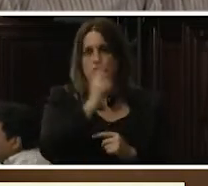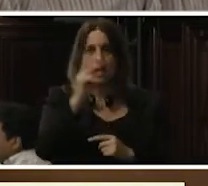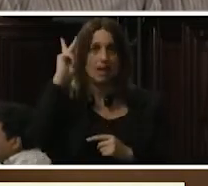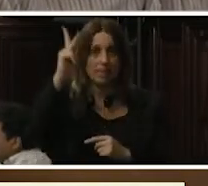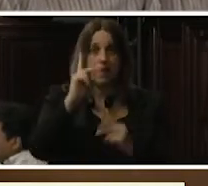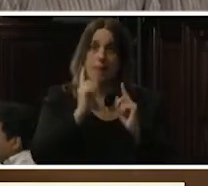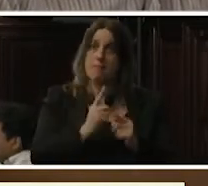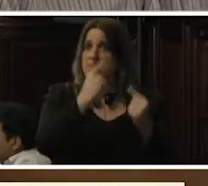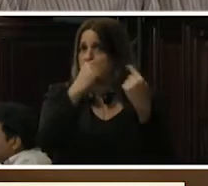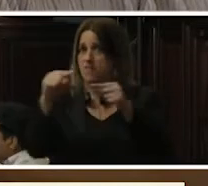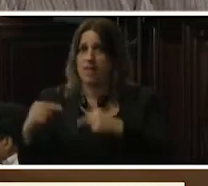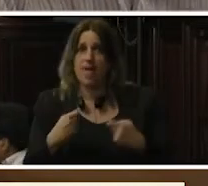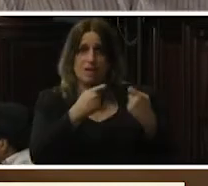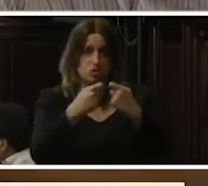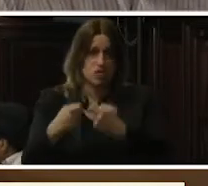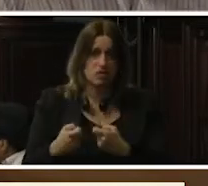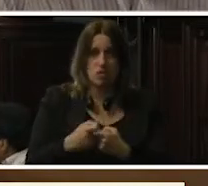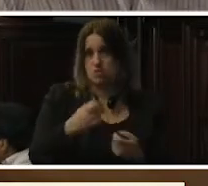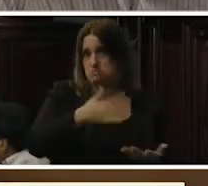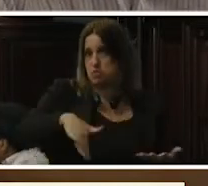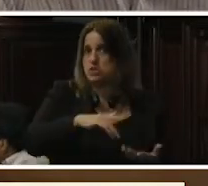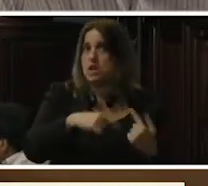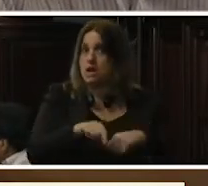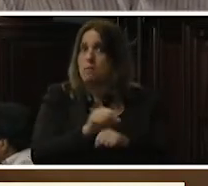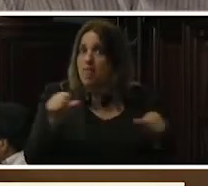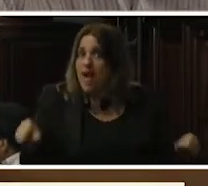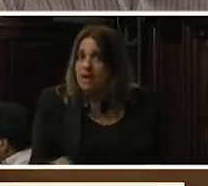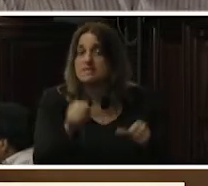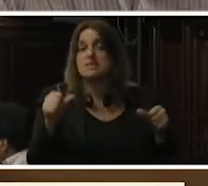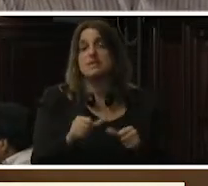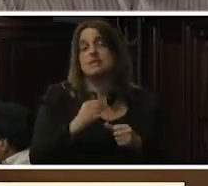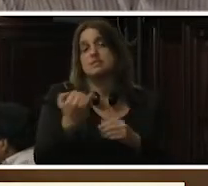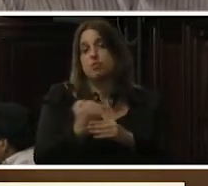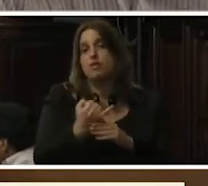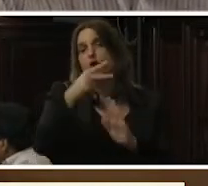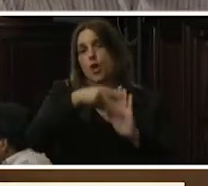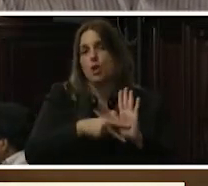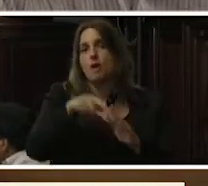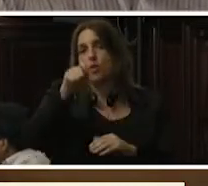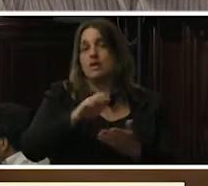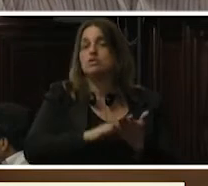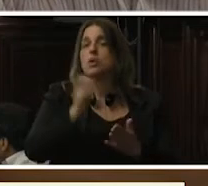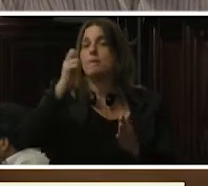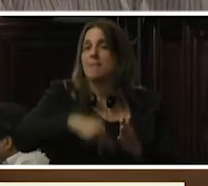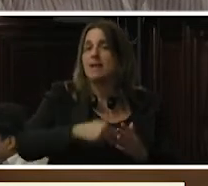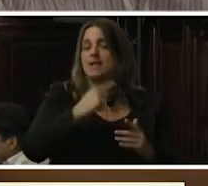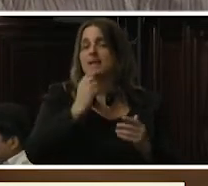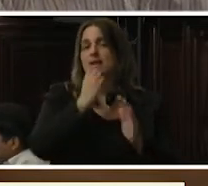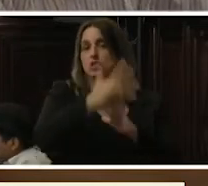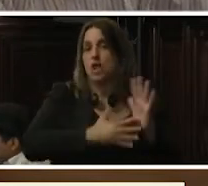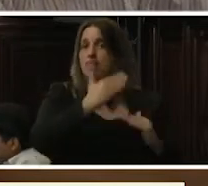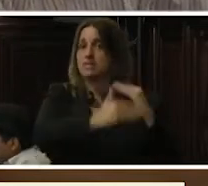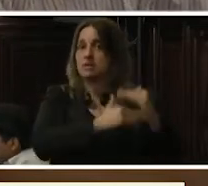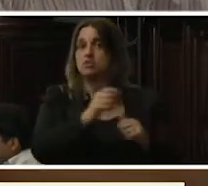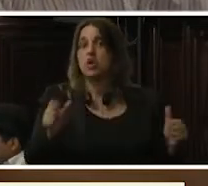civil, el Gobierno Nacional adopta instrumentos jurídicos como el Plan Nacional de Desarrollo, que insta a elaborar una política